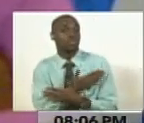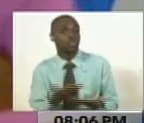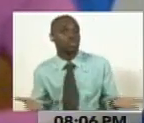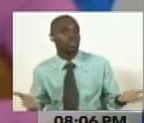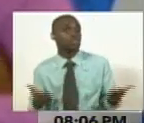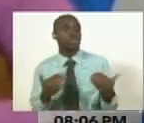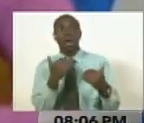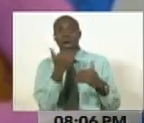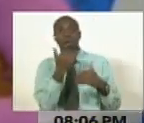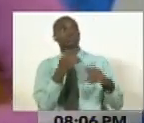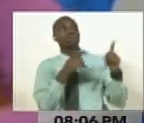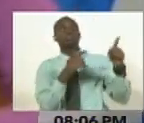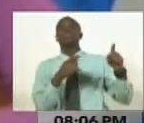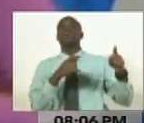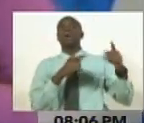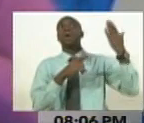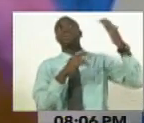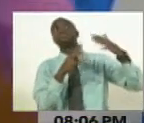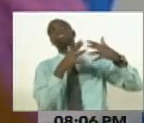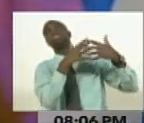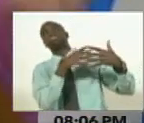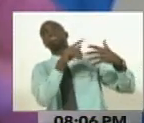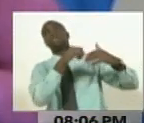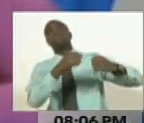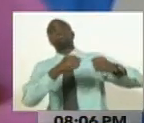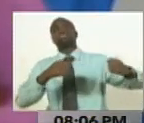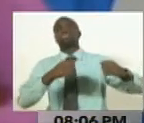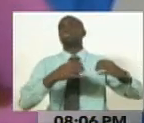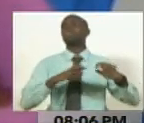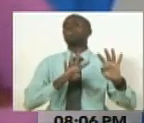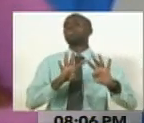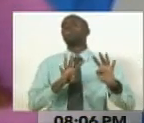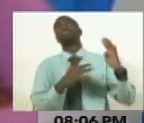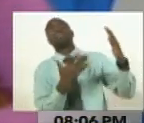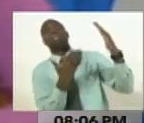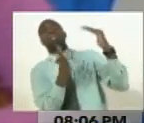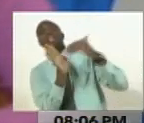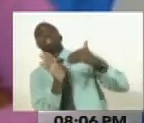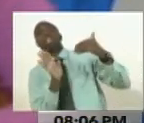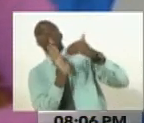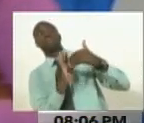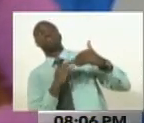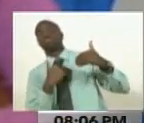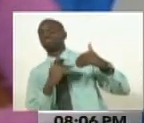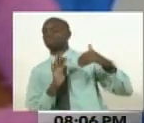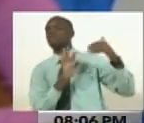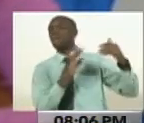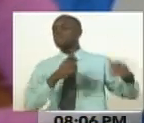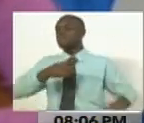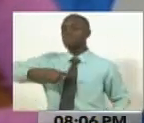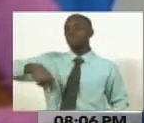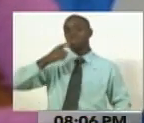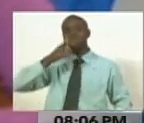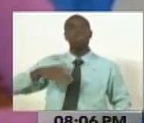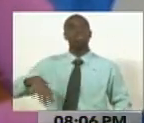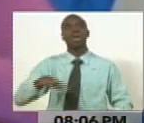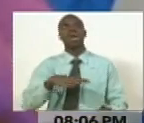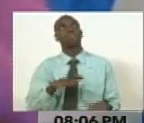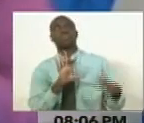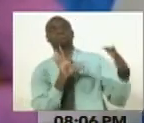ejército más poderoso de torcerles el. Pero con nuestros pueblos